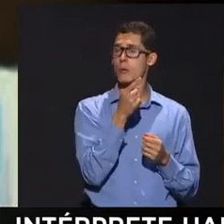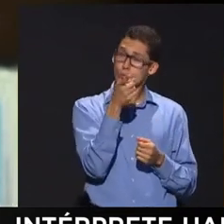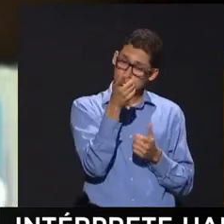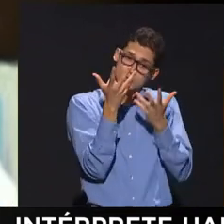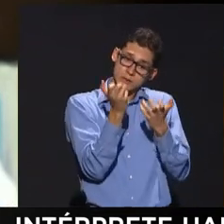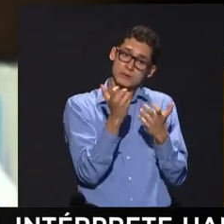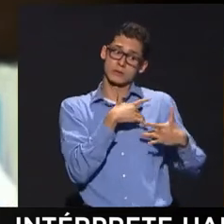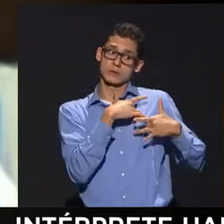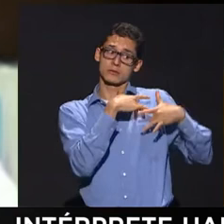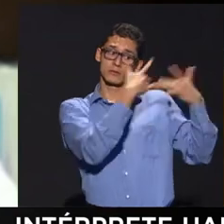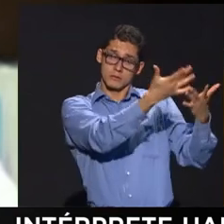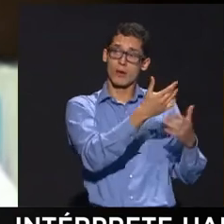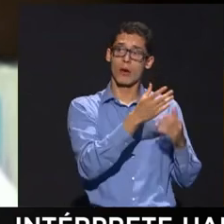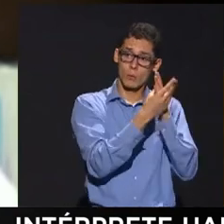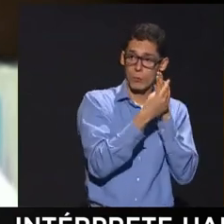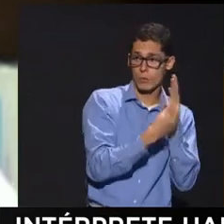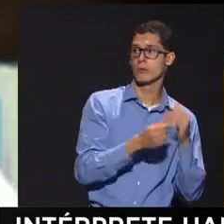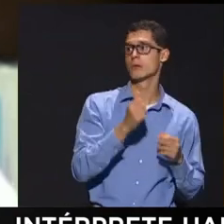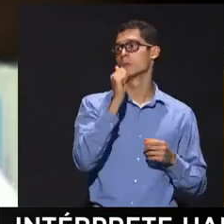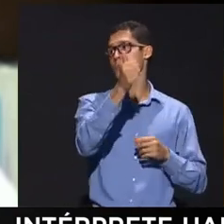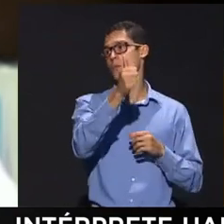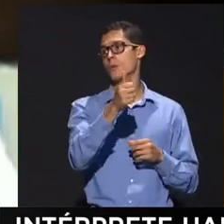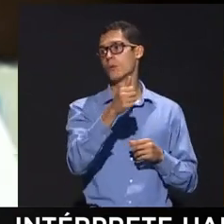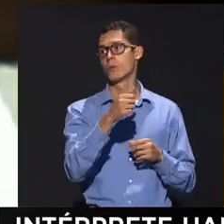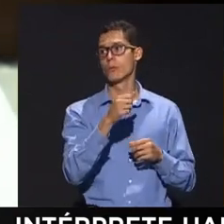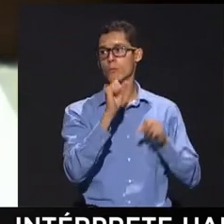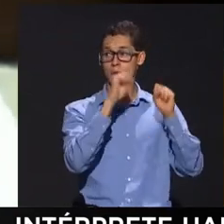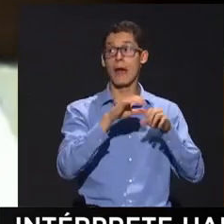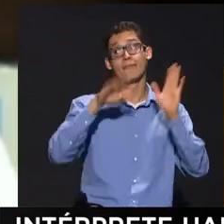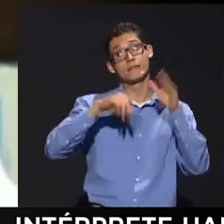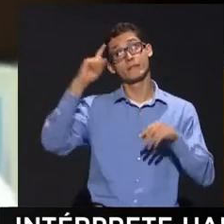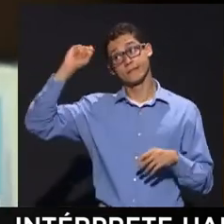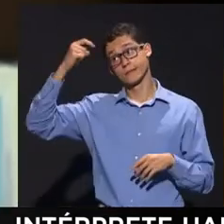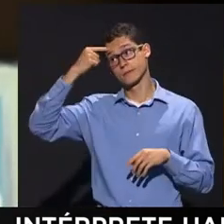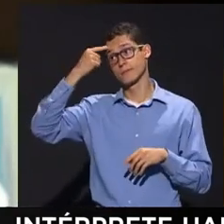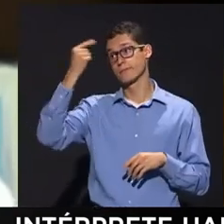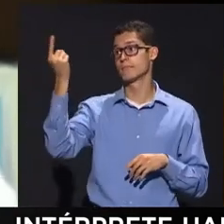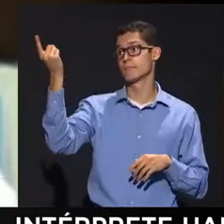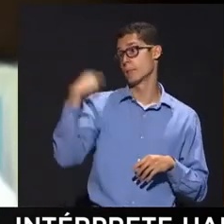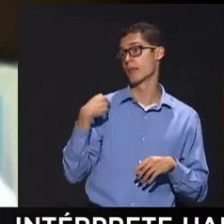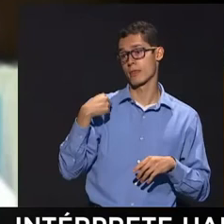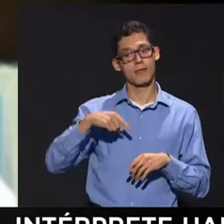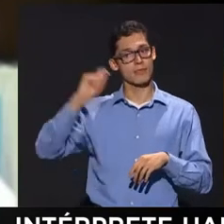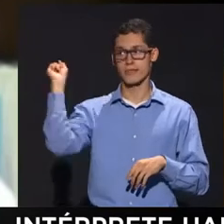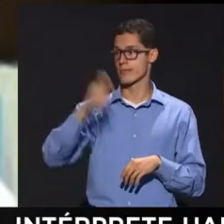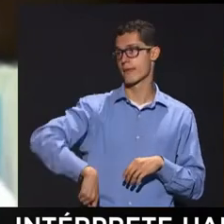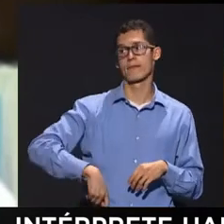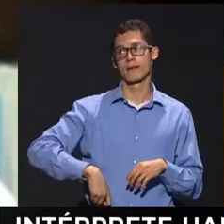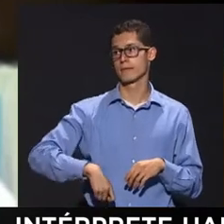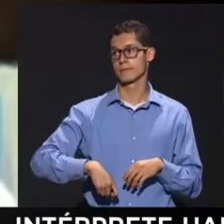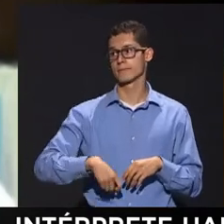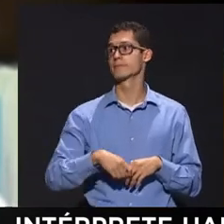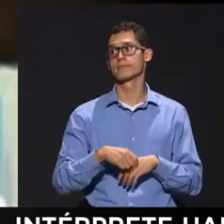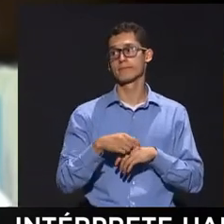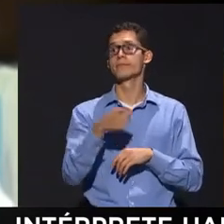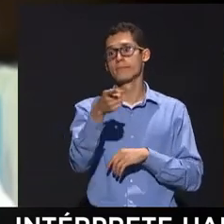voluntario. Aporte que es definido por el Estado Central, por el Gobierno Nacional, de obligatorio cumplimiento para los prestadores del